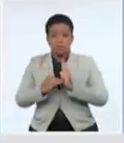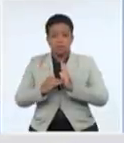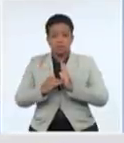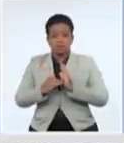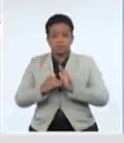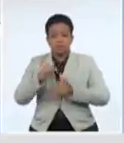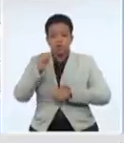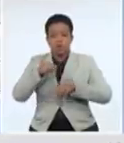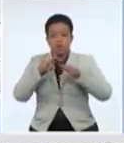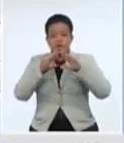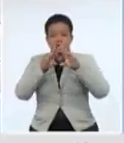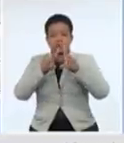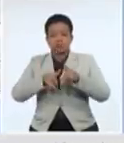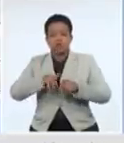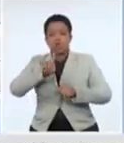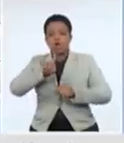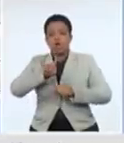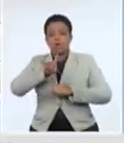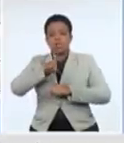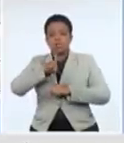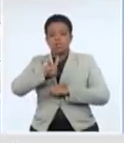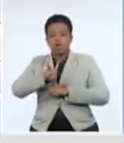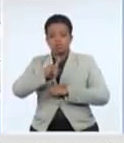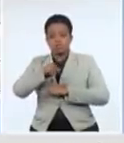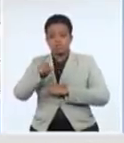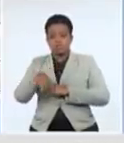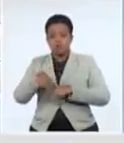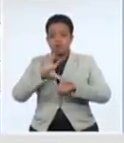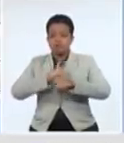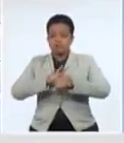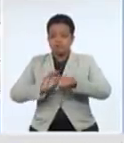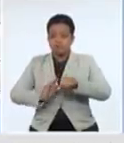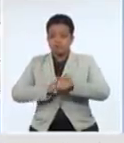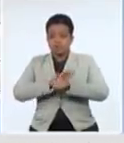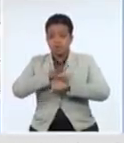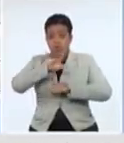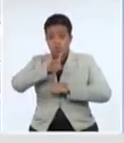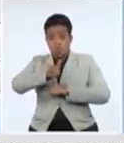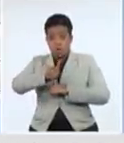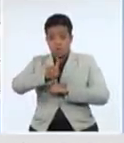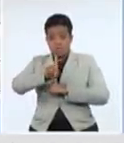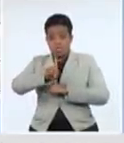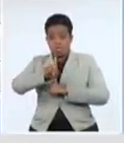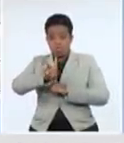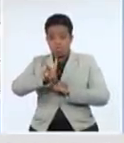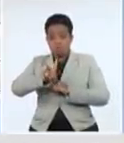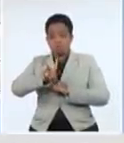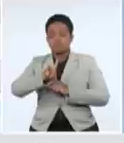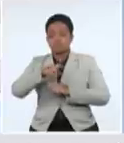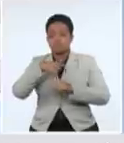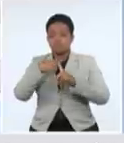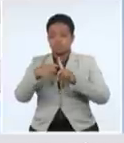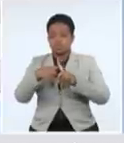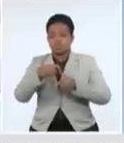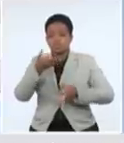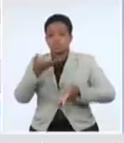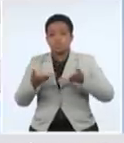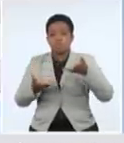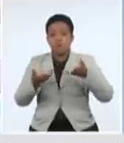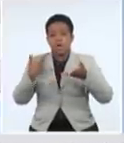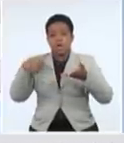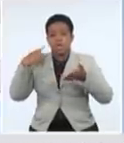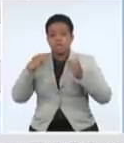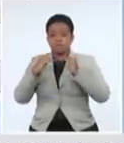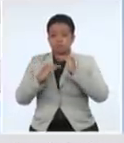912 pacientes con COVID-19, 63 menos que el día